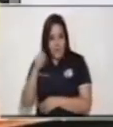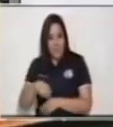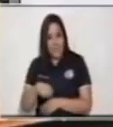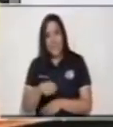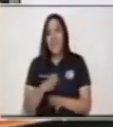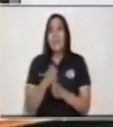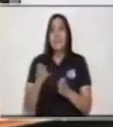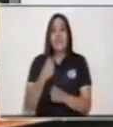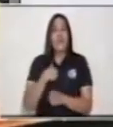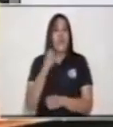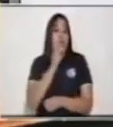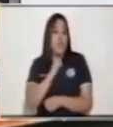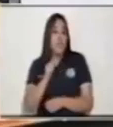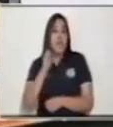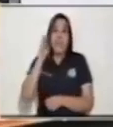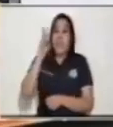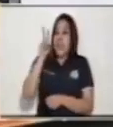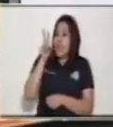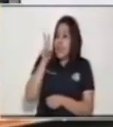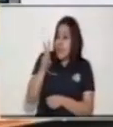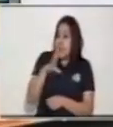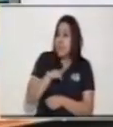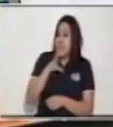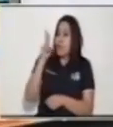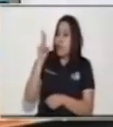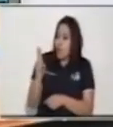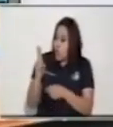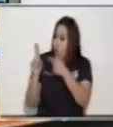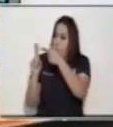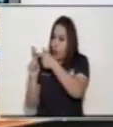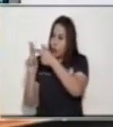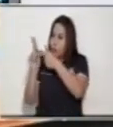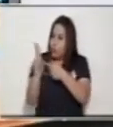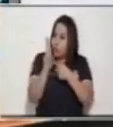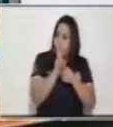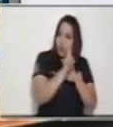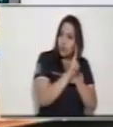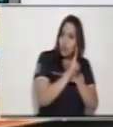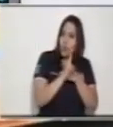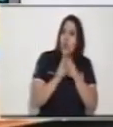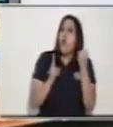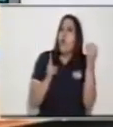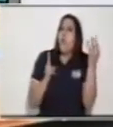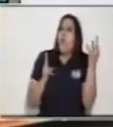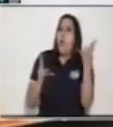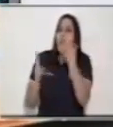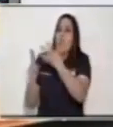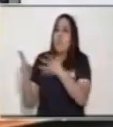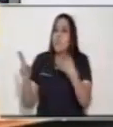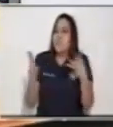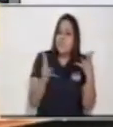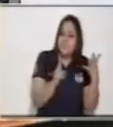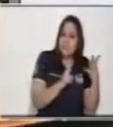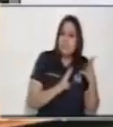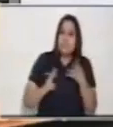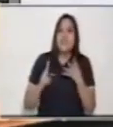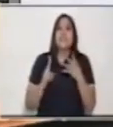voy a escribir que tengo grupos de dos. ¿Cuántas veces? 6 veces.